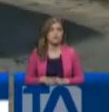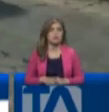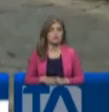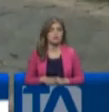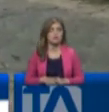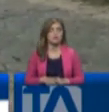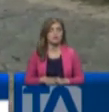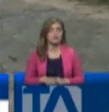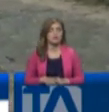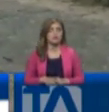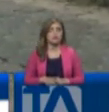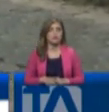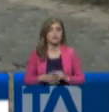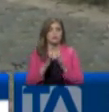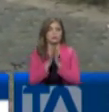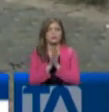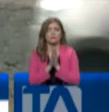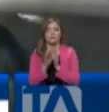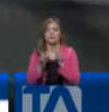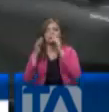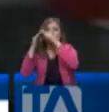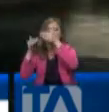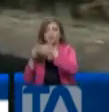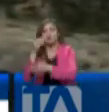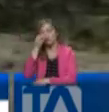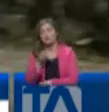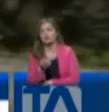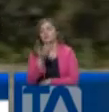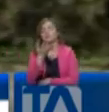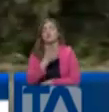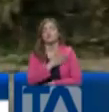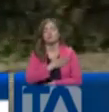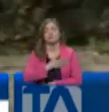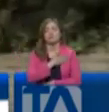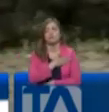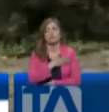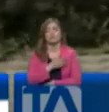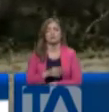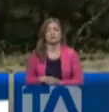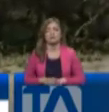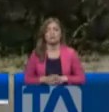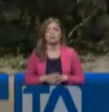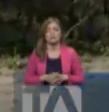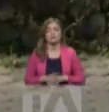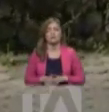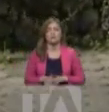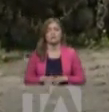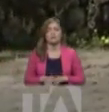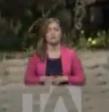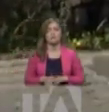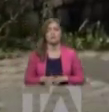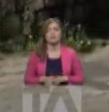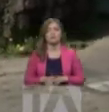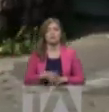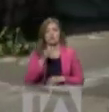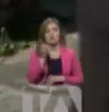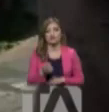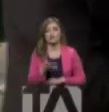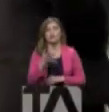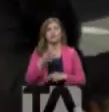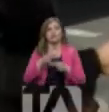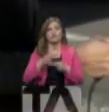por favor a alguien más, a alguna vecina, ¿cómo le va? Muy buenos días, venga por acá por favor para que no me salga a contraluz, ¿cómo le va? Muy buenos días, ¿su